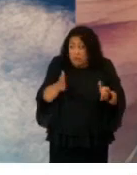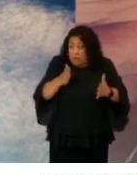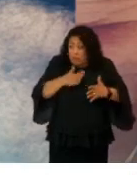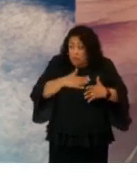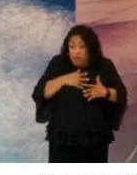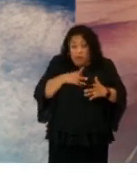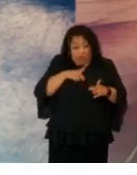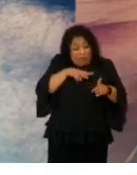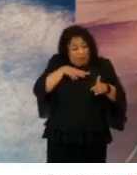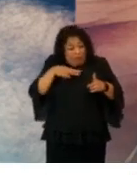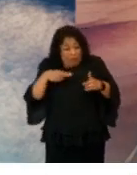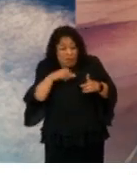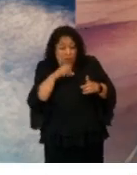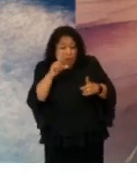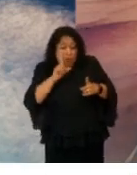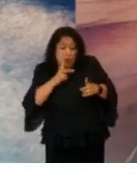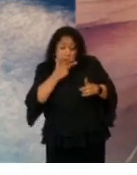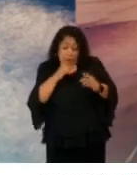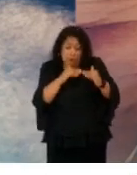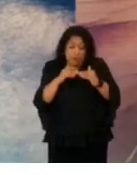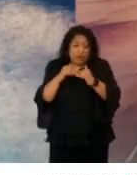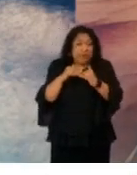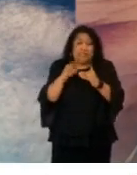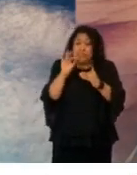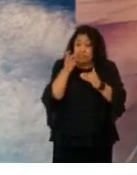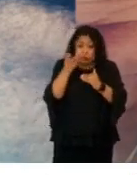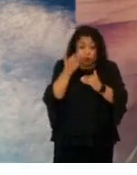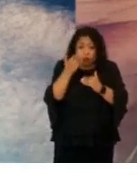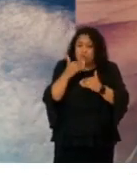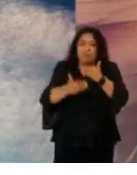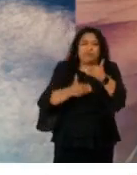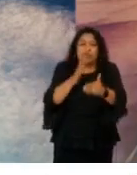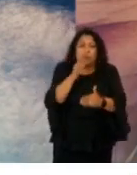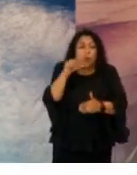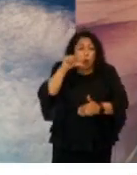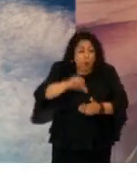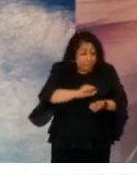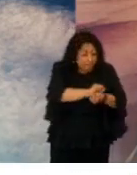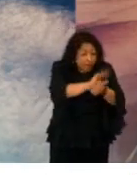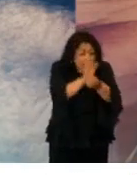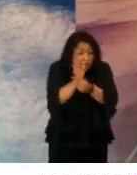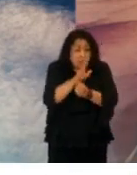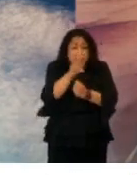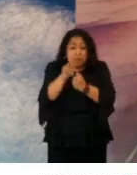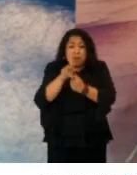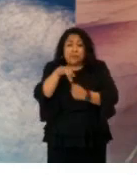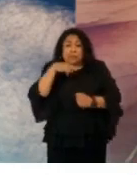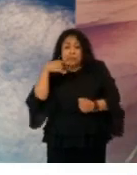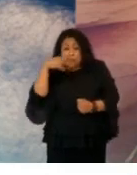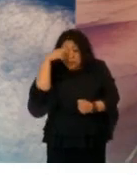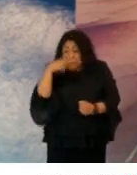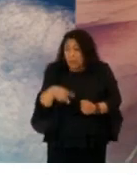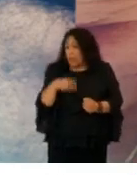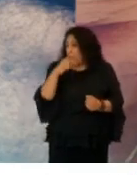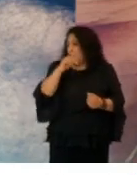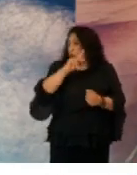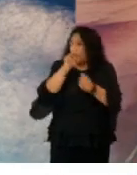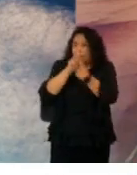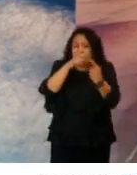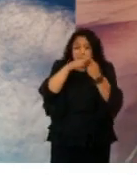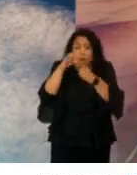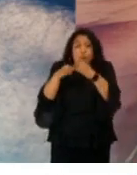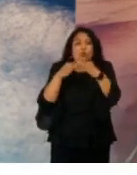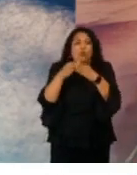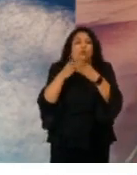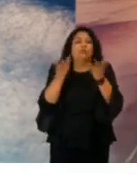ponerle perspectiva de género porque si no, no puedo avanzar. Hoy en día la pandemia en las sombras que tenemos en países como Chile y como México en el mundo es